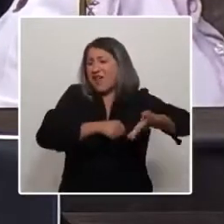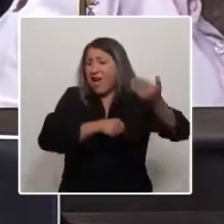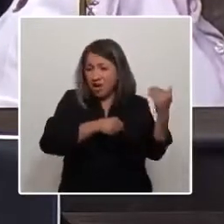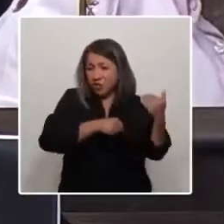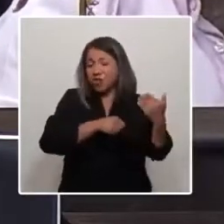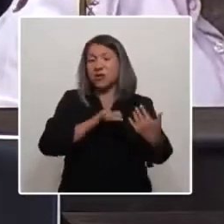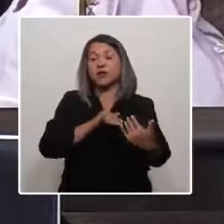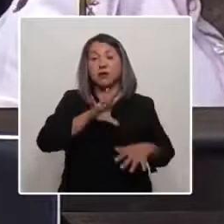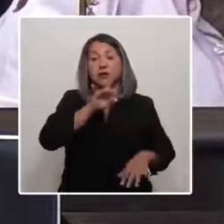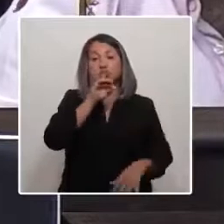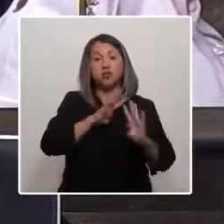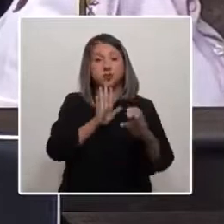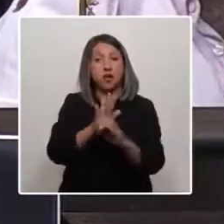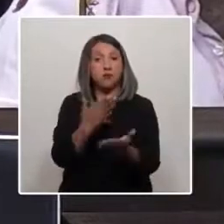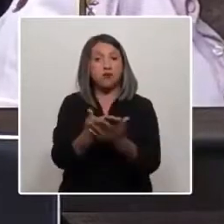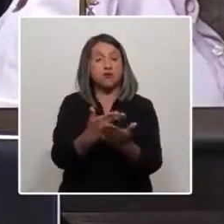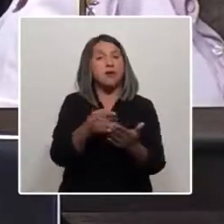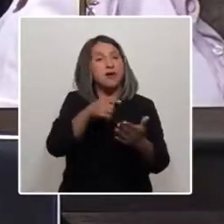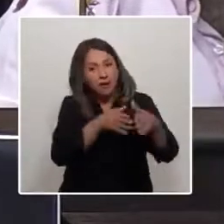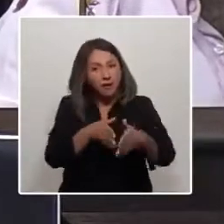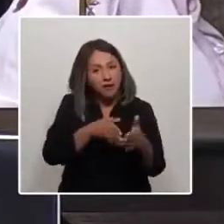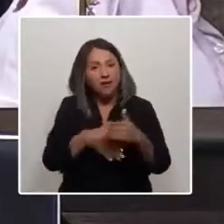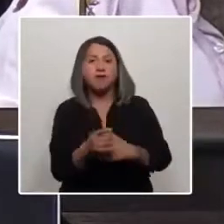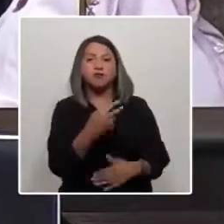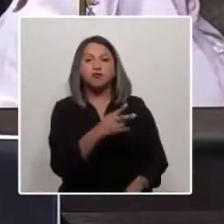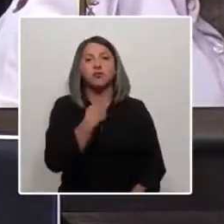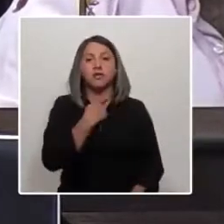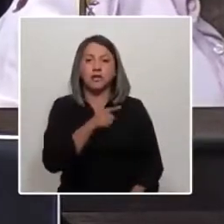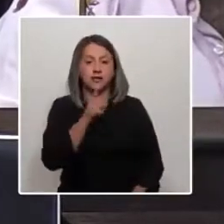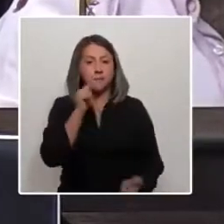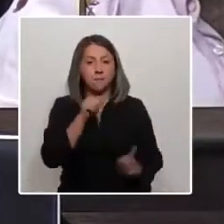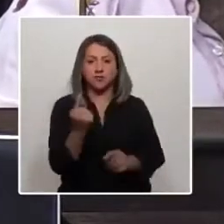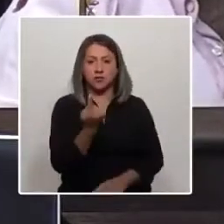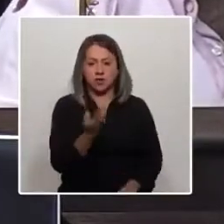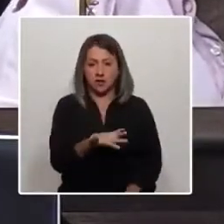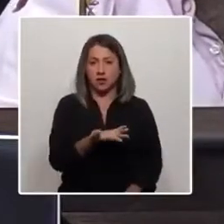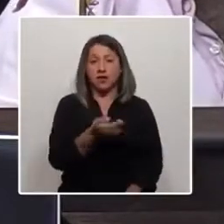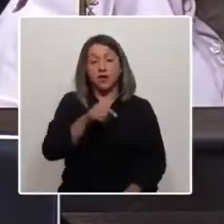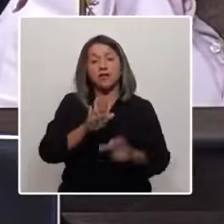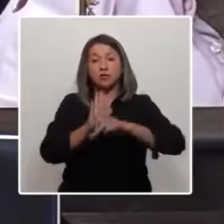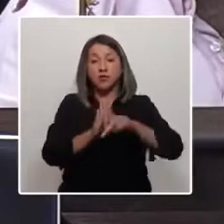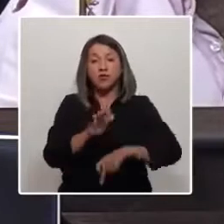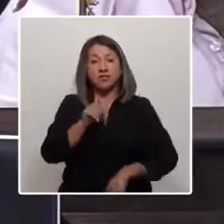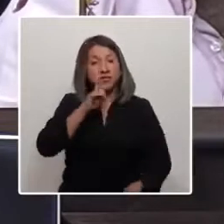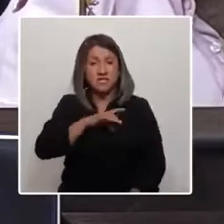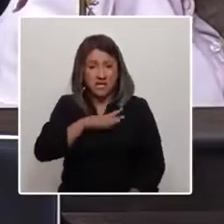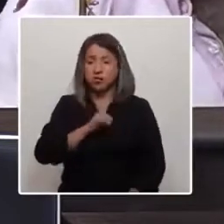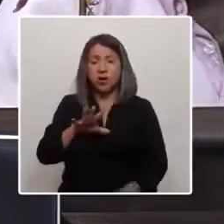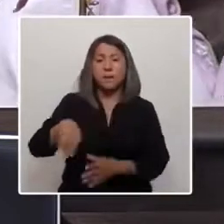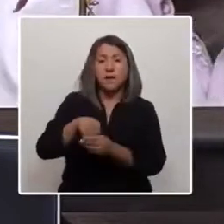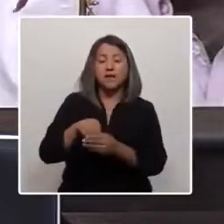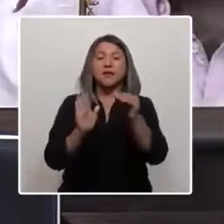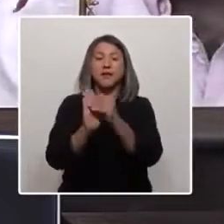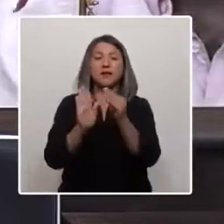encontró en la convención una instancia para darle cauce a sus pretensiones. Este proyecto, sin embargo, no es chileno. Es parte de la